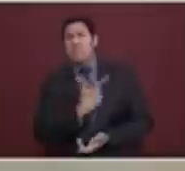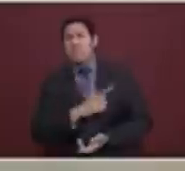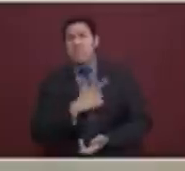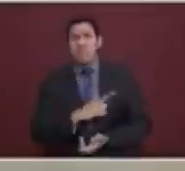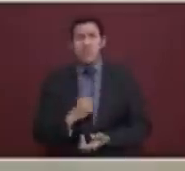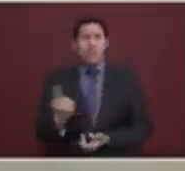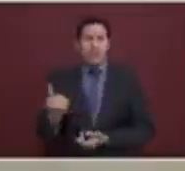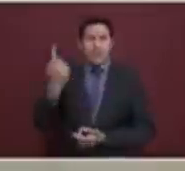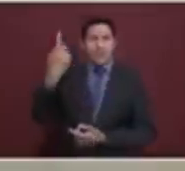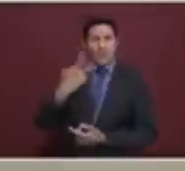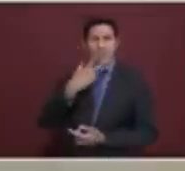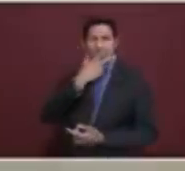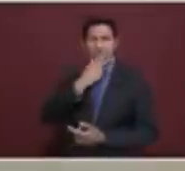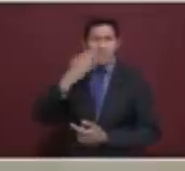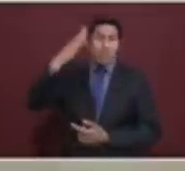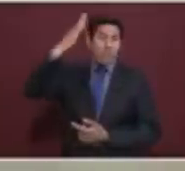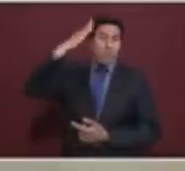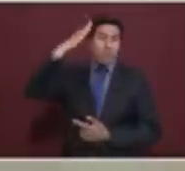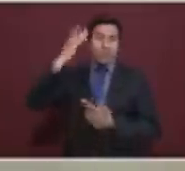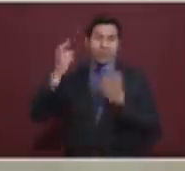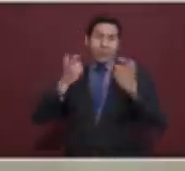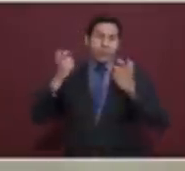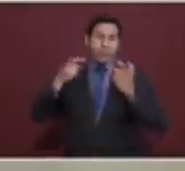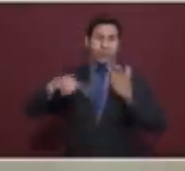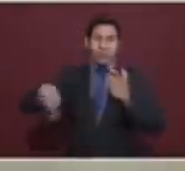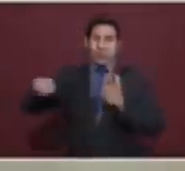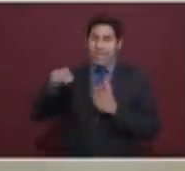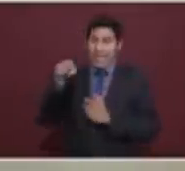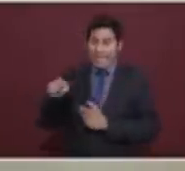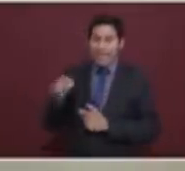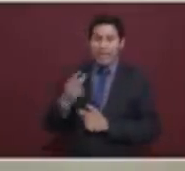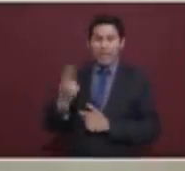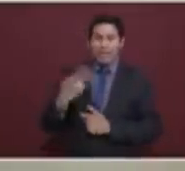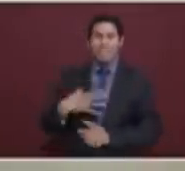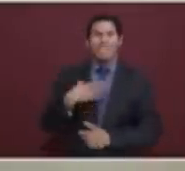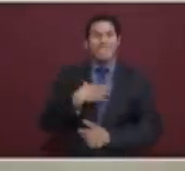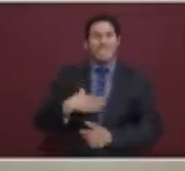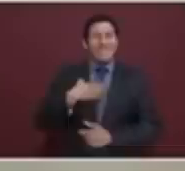empresarial que debería estar contento